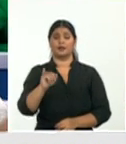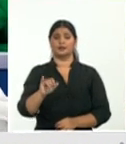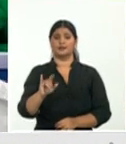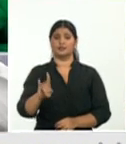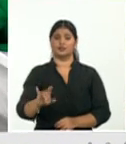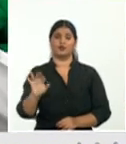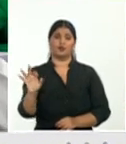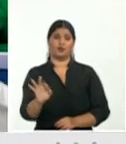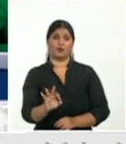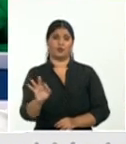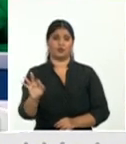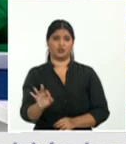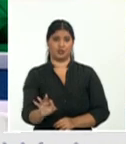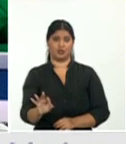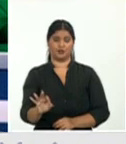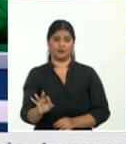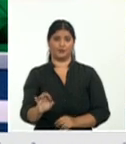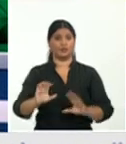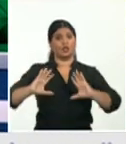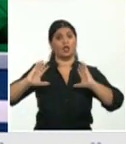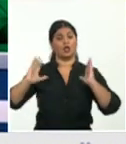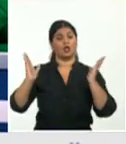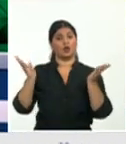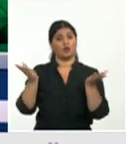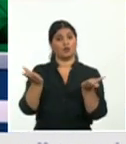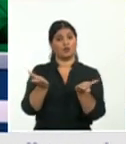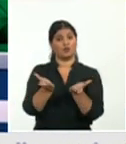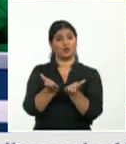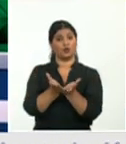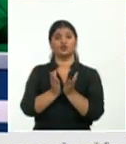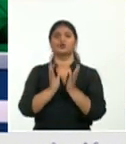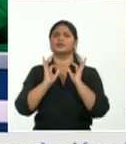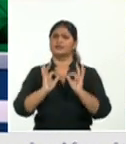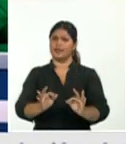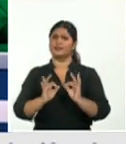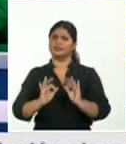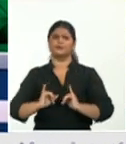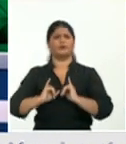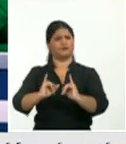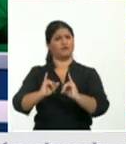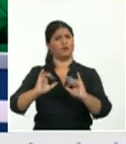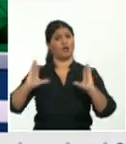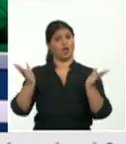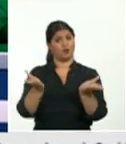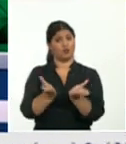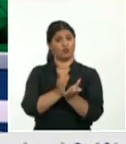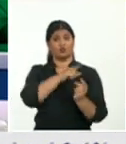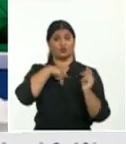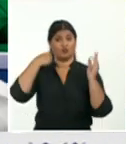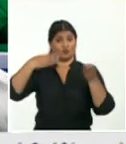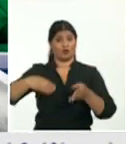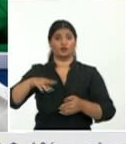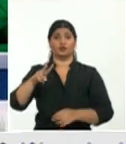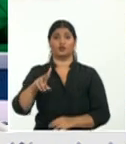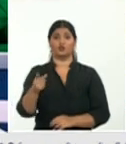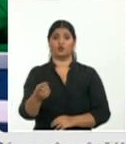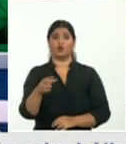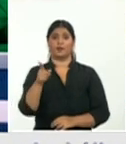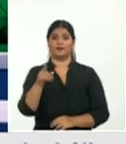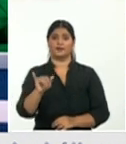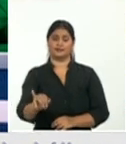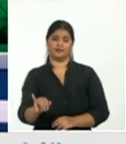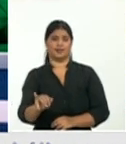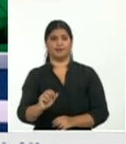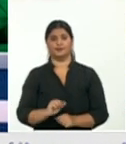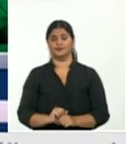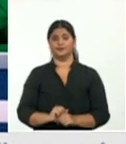0,69%, inferior, como decimos todas las mañanas, a la del mundo, que es de 2,16, inferior